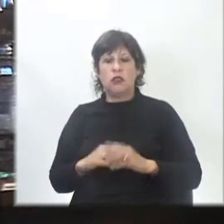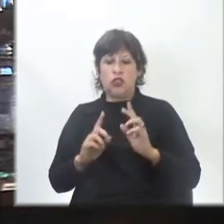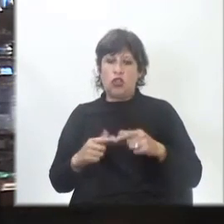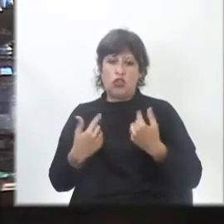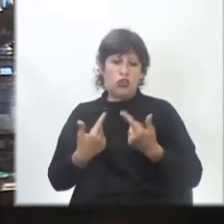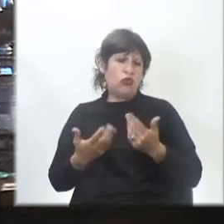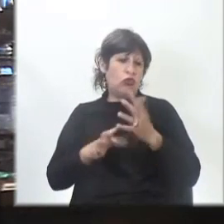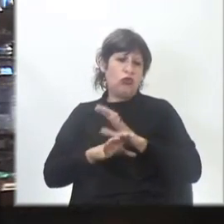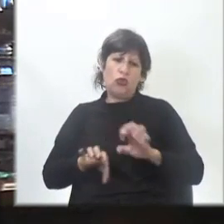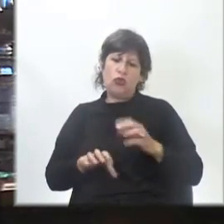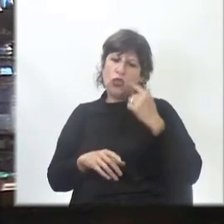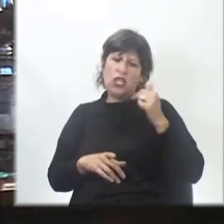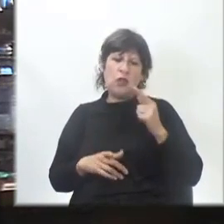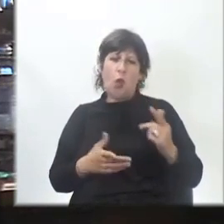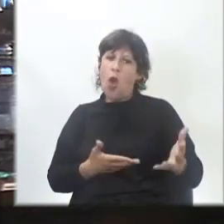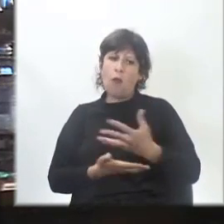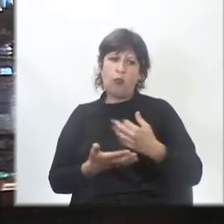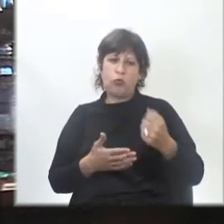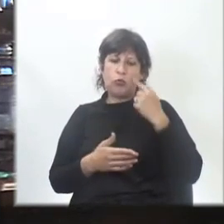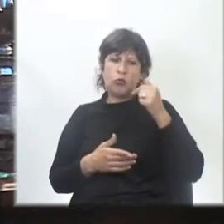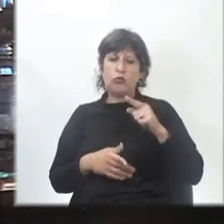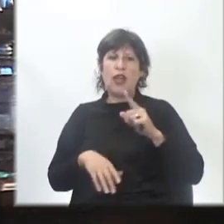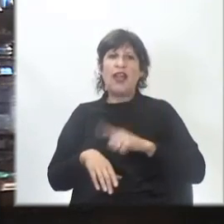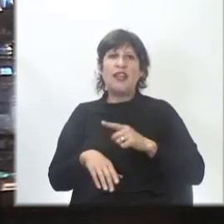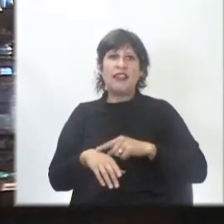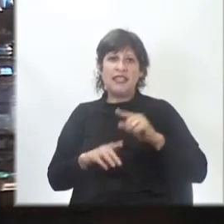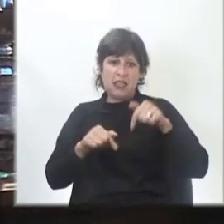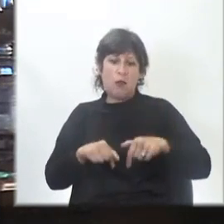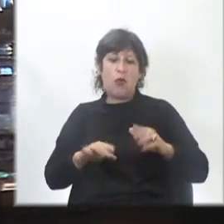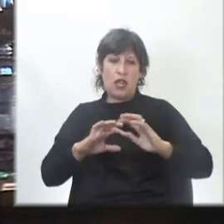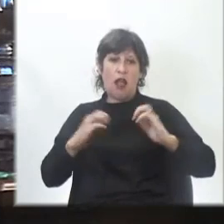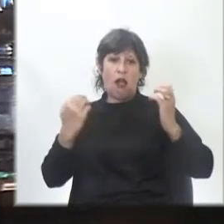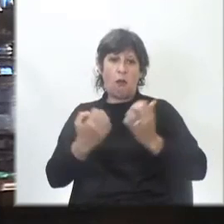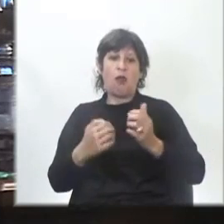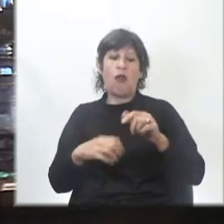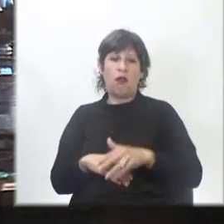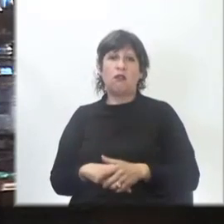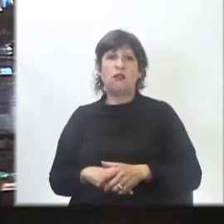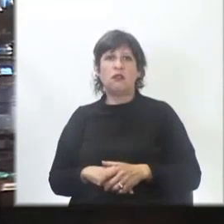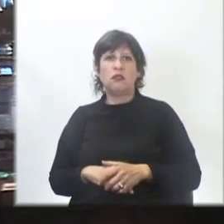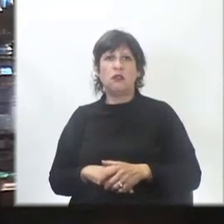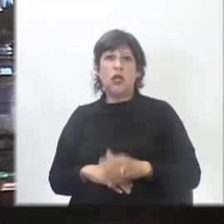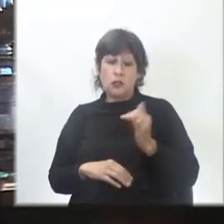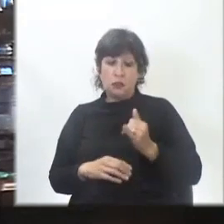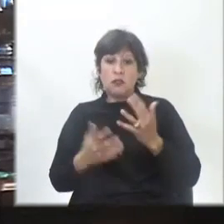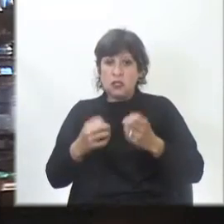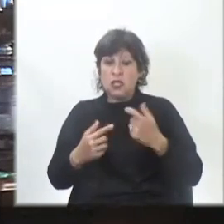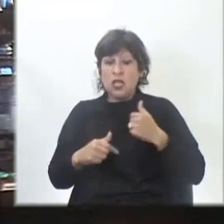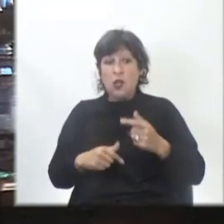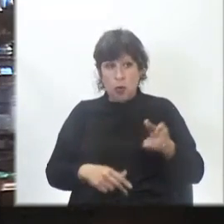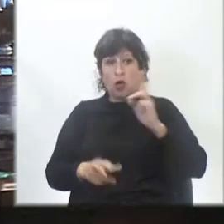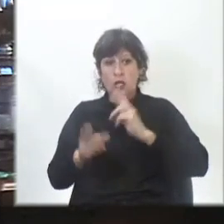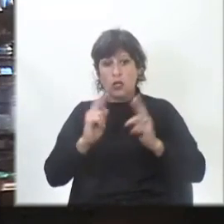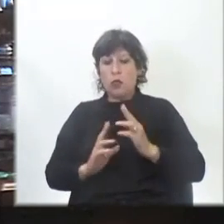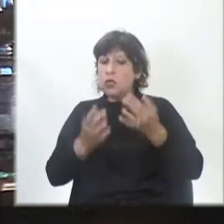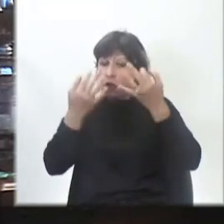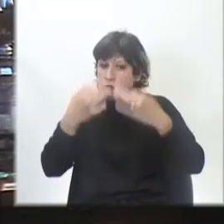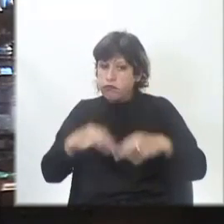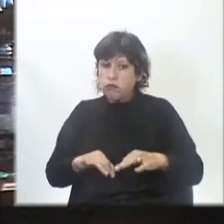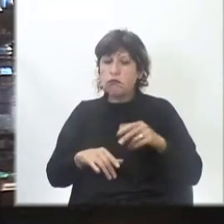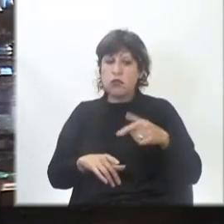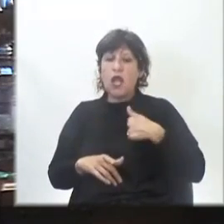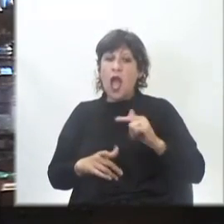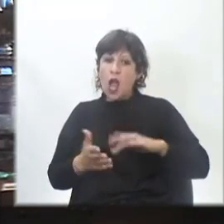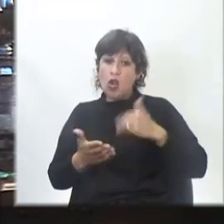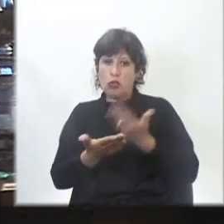Nosotros no queremos abusar del tiempo de esta Cámara. Sí queremos que nos den respuestas concretas a